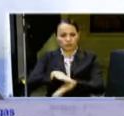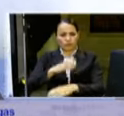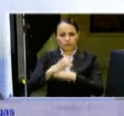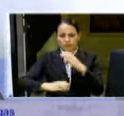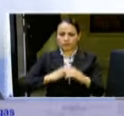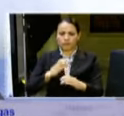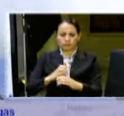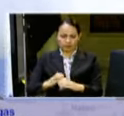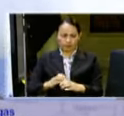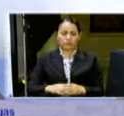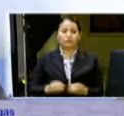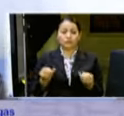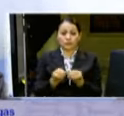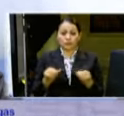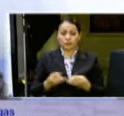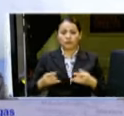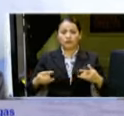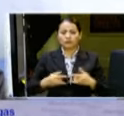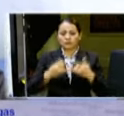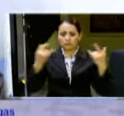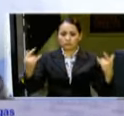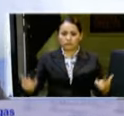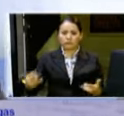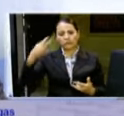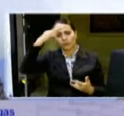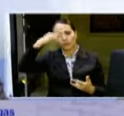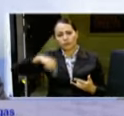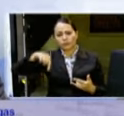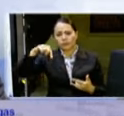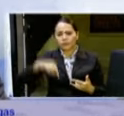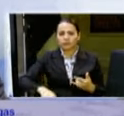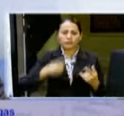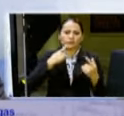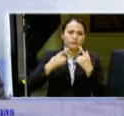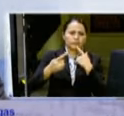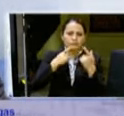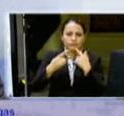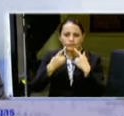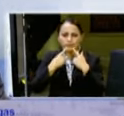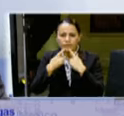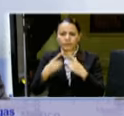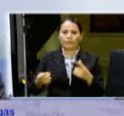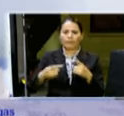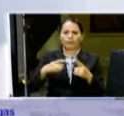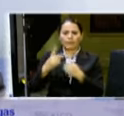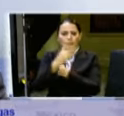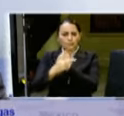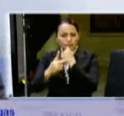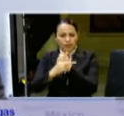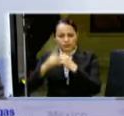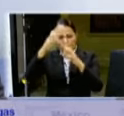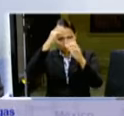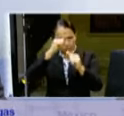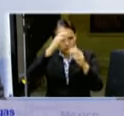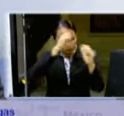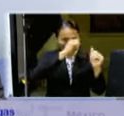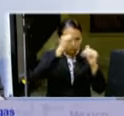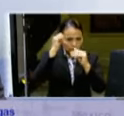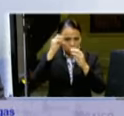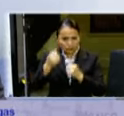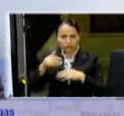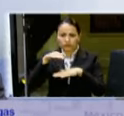México históricamente ha sabido ser un constructor de instituciones internacionales que a través de su activismo multilateral y regional ha fomentado la codificación